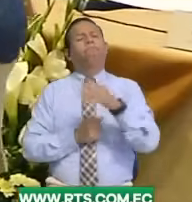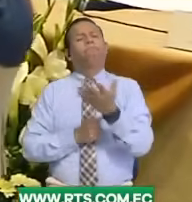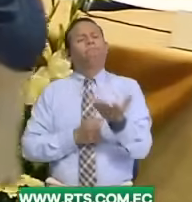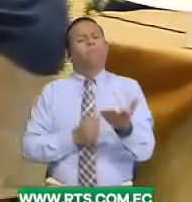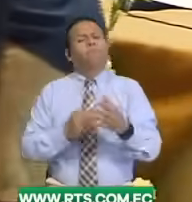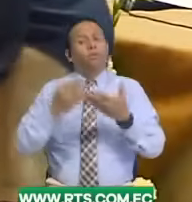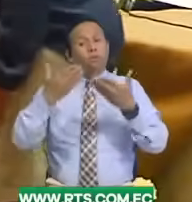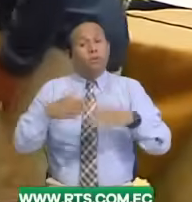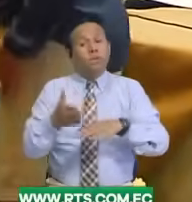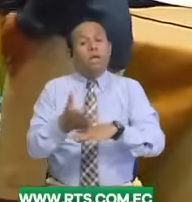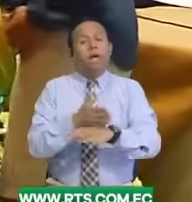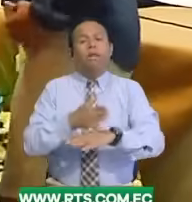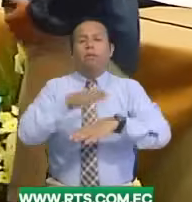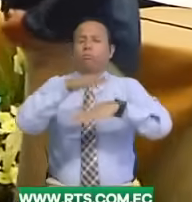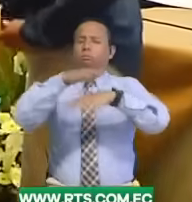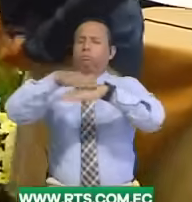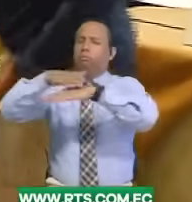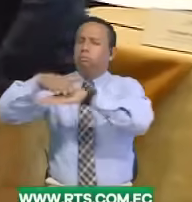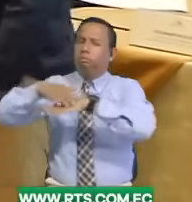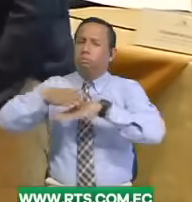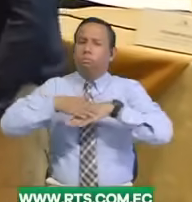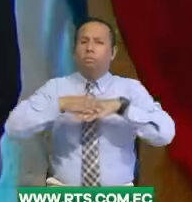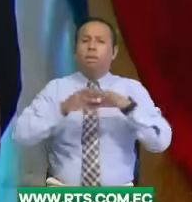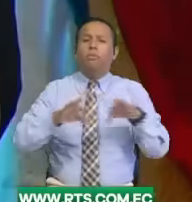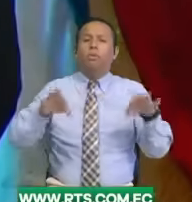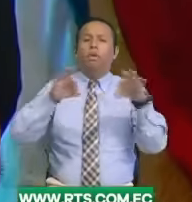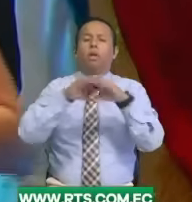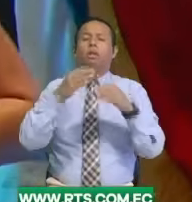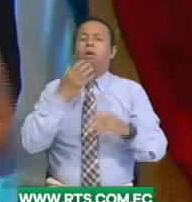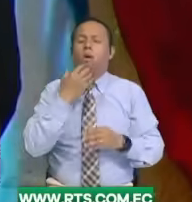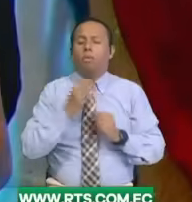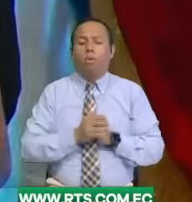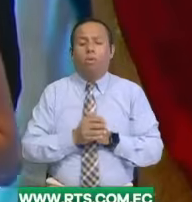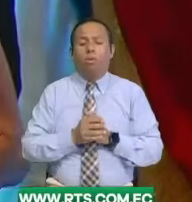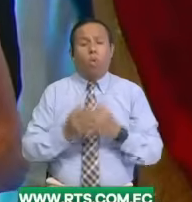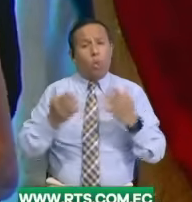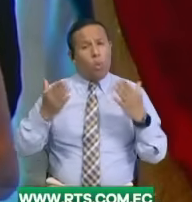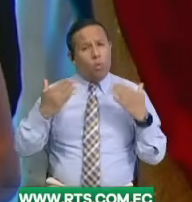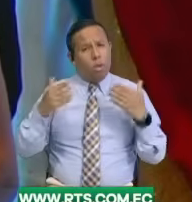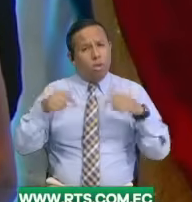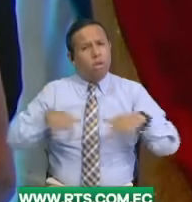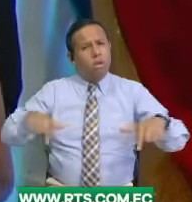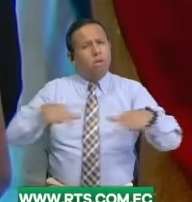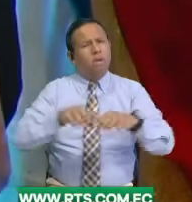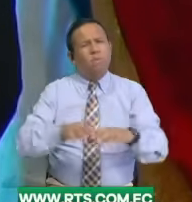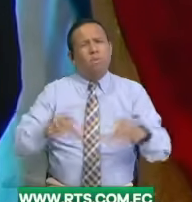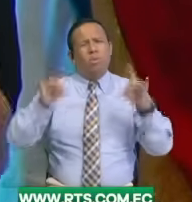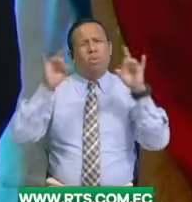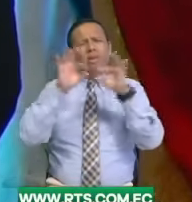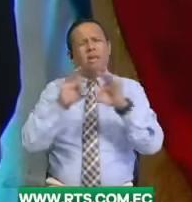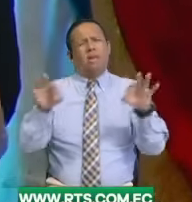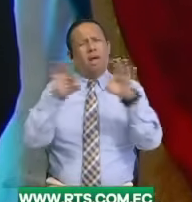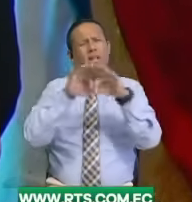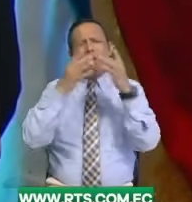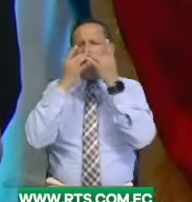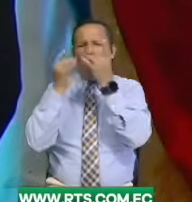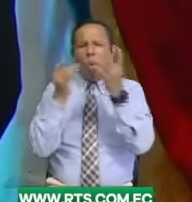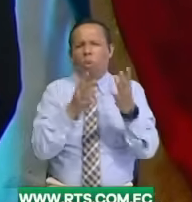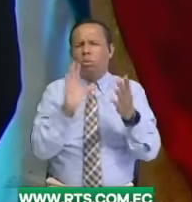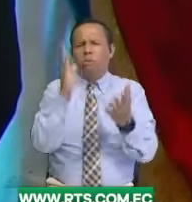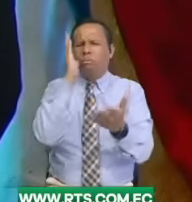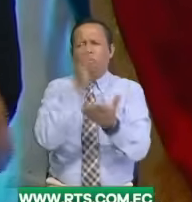exhorto para atenuar la polarización. Guayaquil nos dice, basta de odio, vamos al